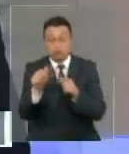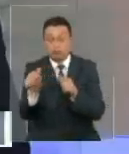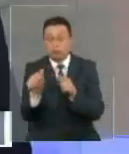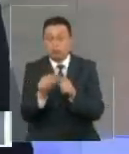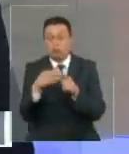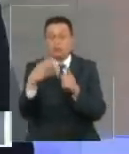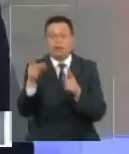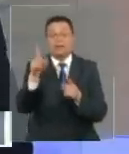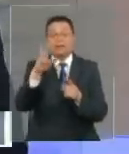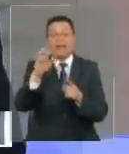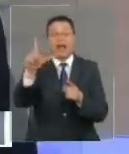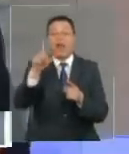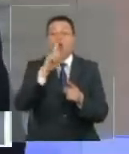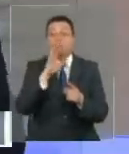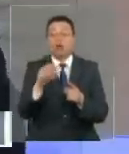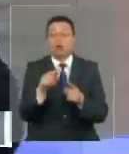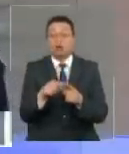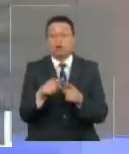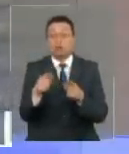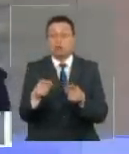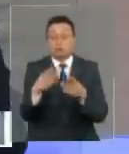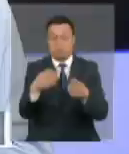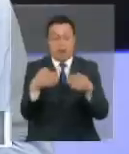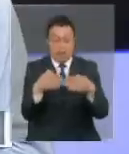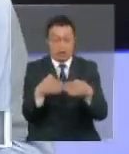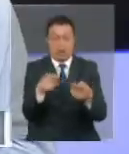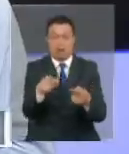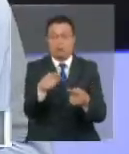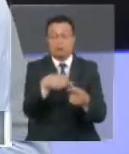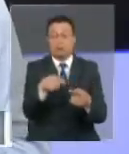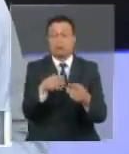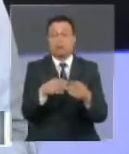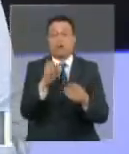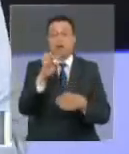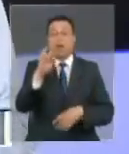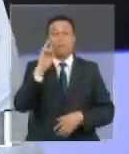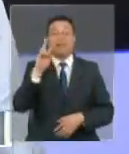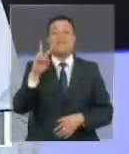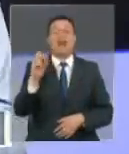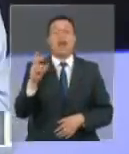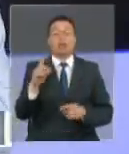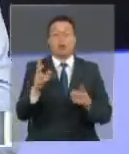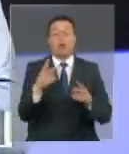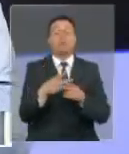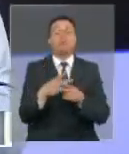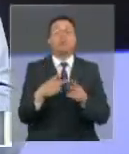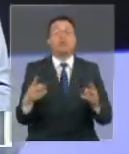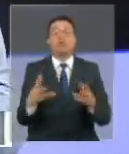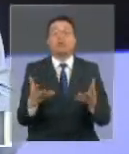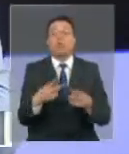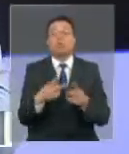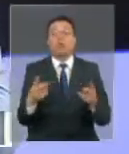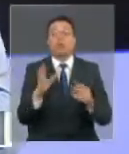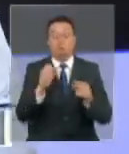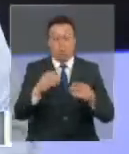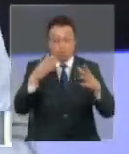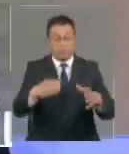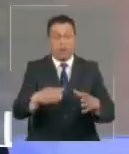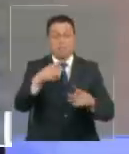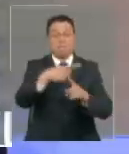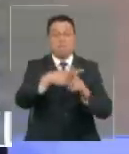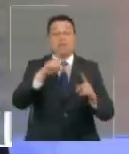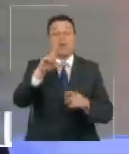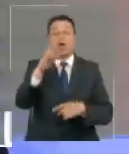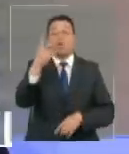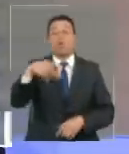efectivamente al Salto. Vespucio con el Salto. Sí, en la esquina. Recinto privado. Dame un recinto público pero que tiene las condiciones para instalar una media luna.